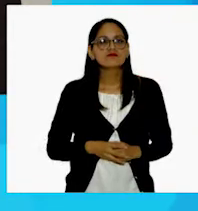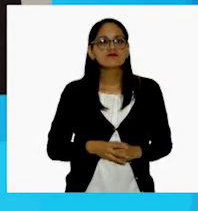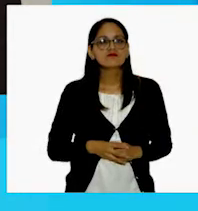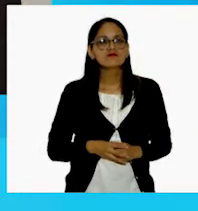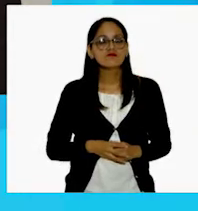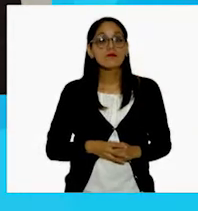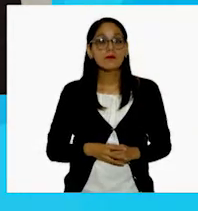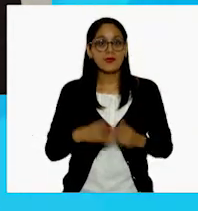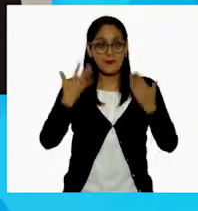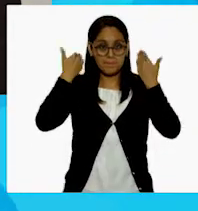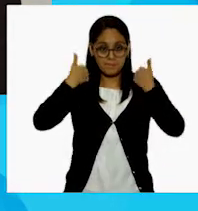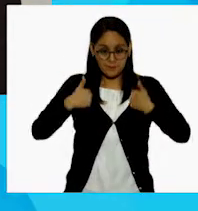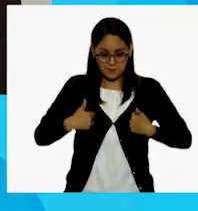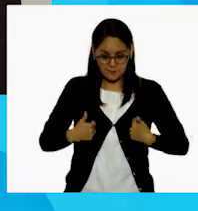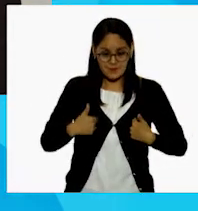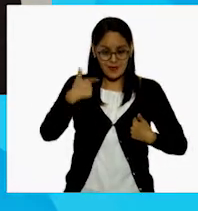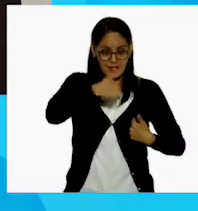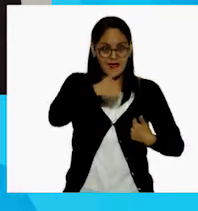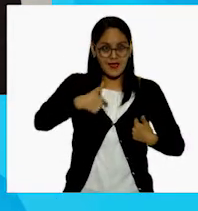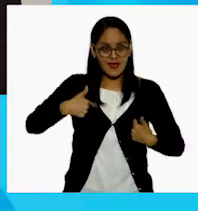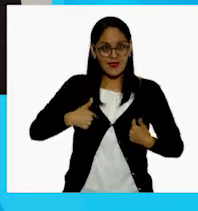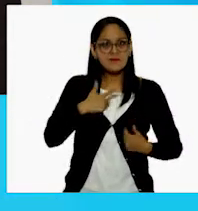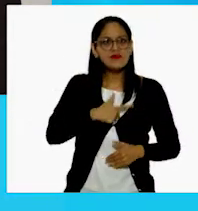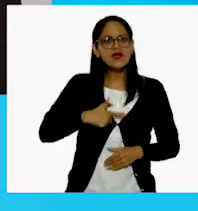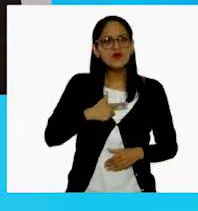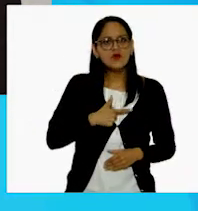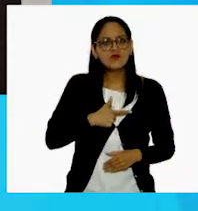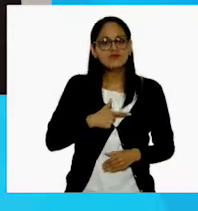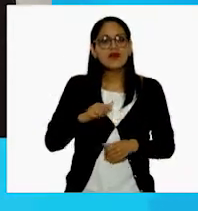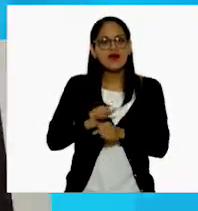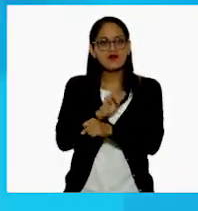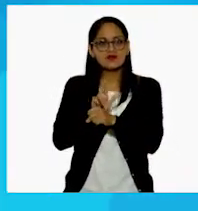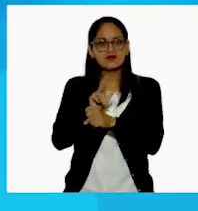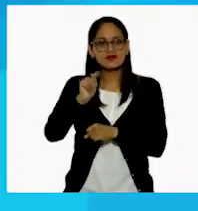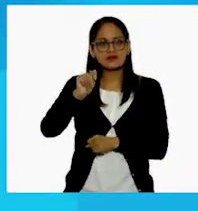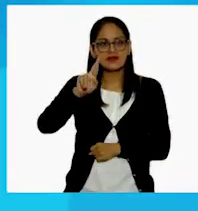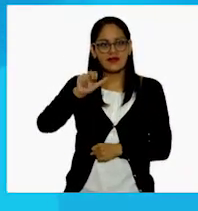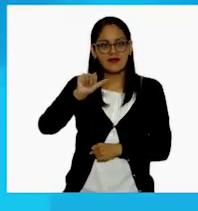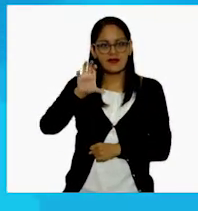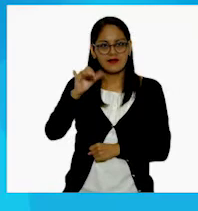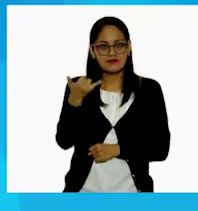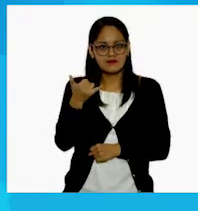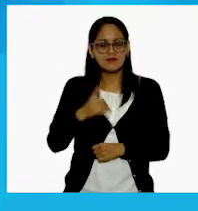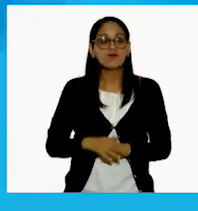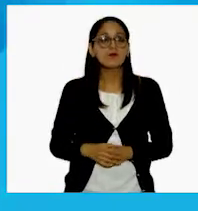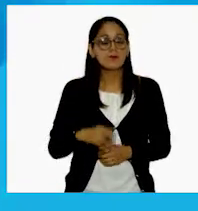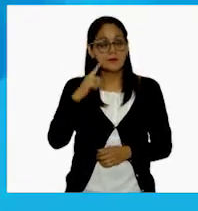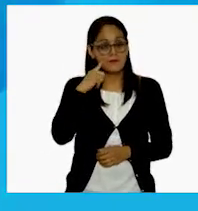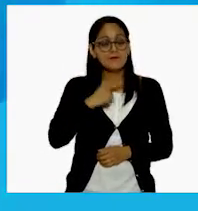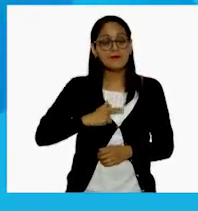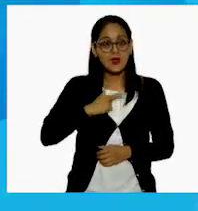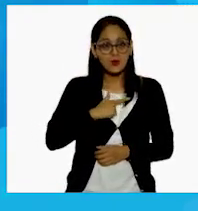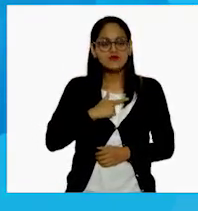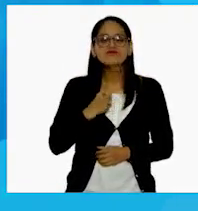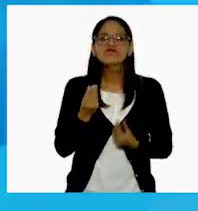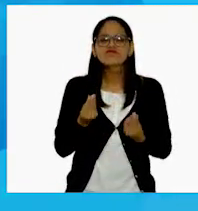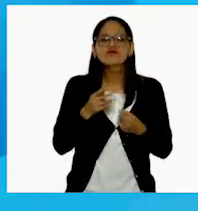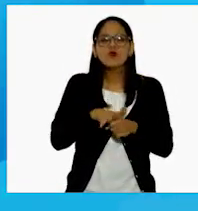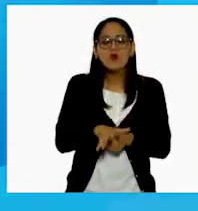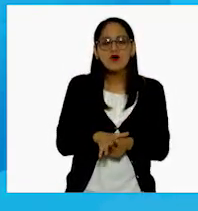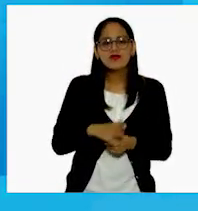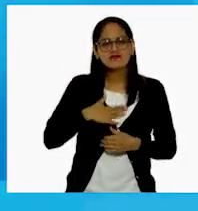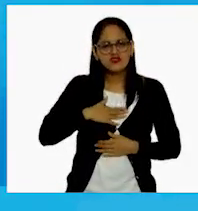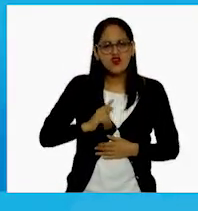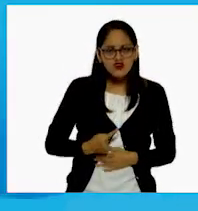Cosas que me gustan de mí, de Tracy Moroney. Me gusta mucho ser